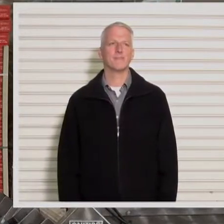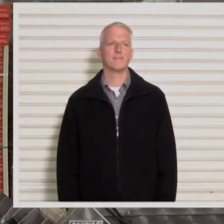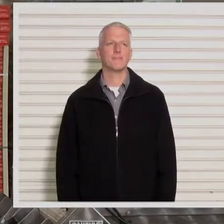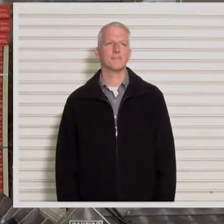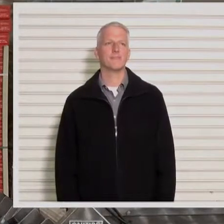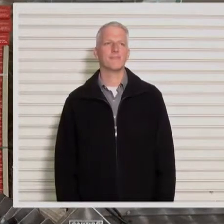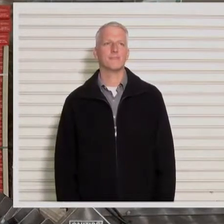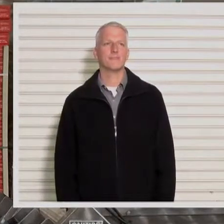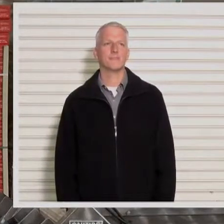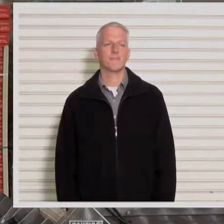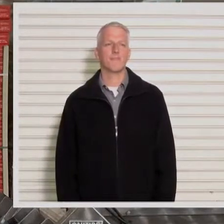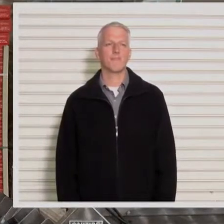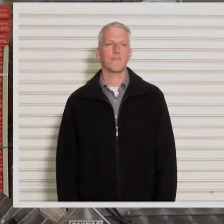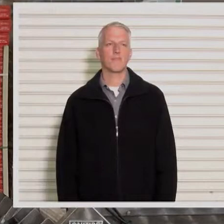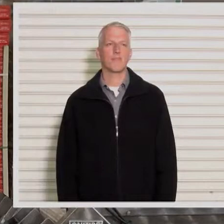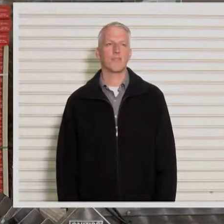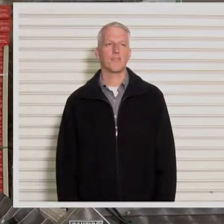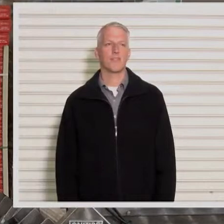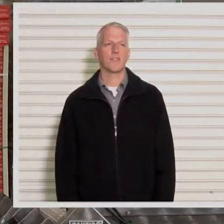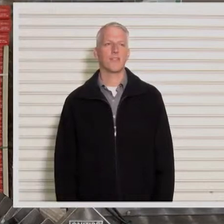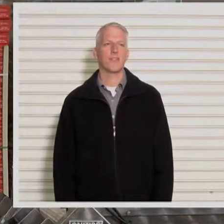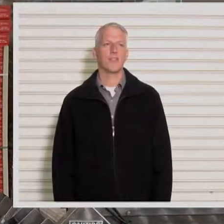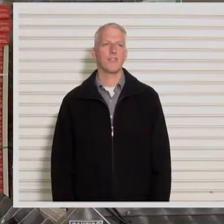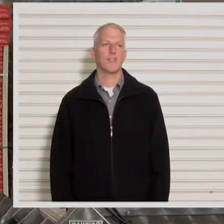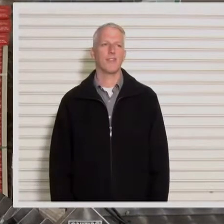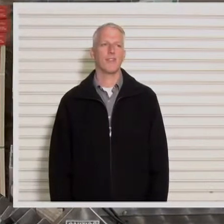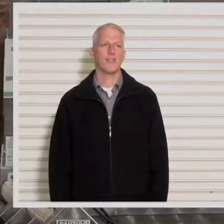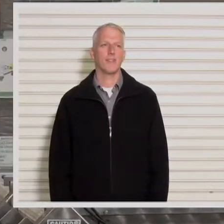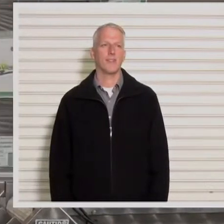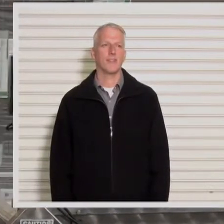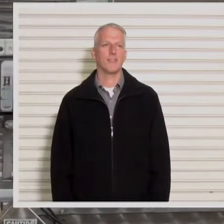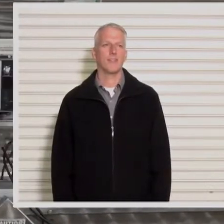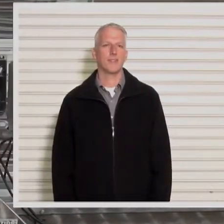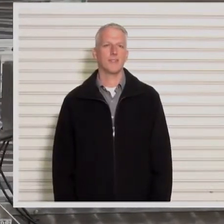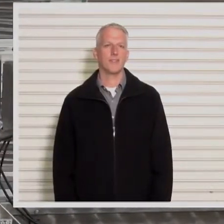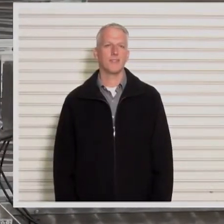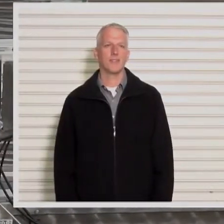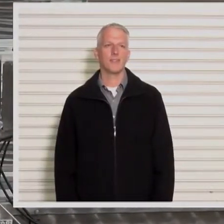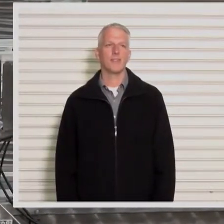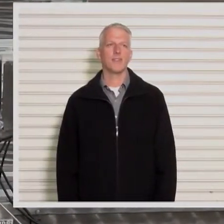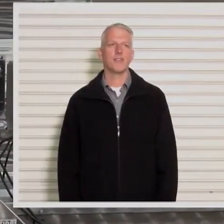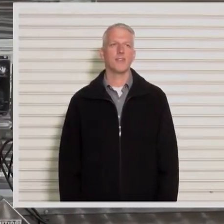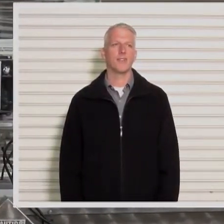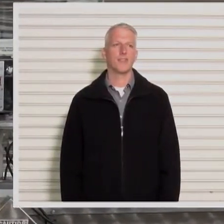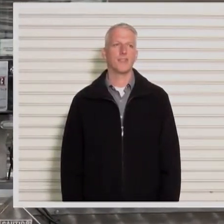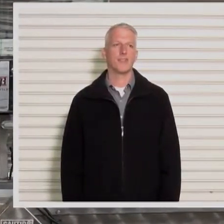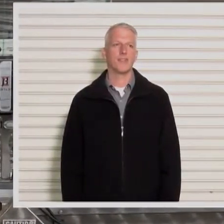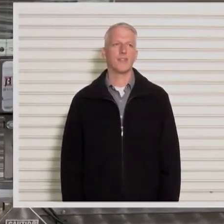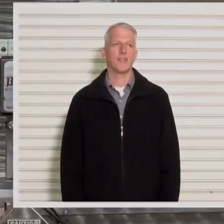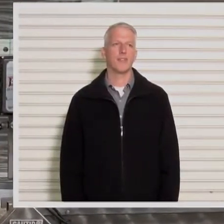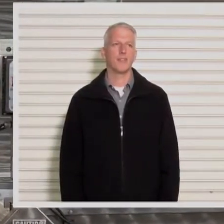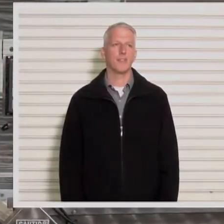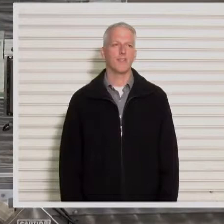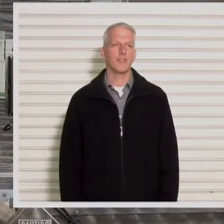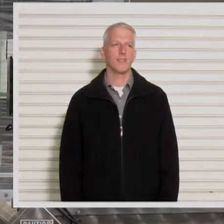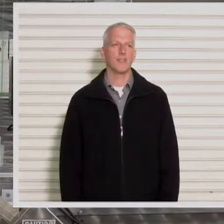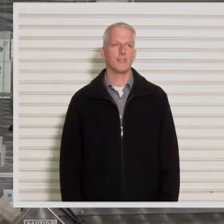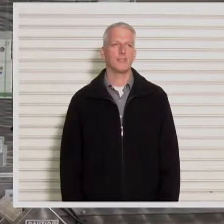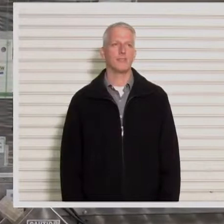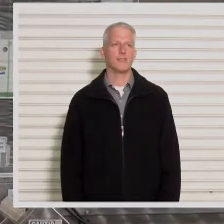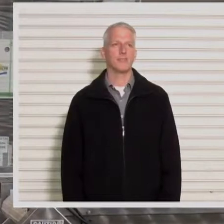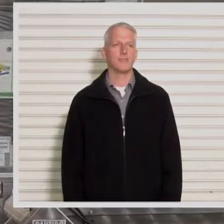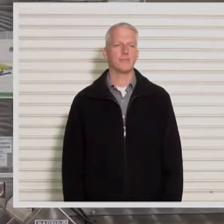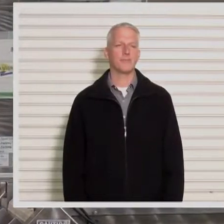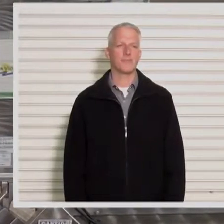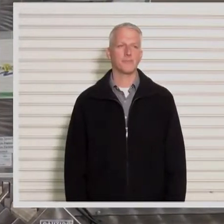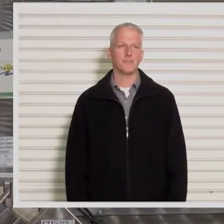vivienda, que vengan esos recursos a las comunidades más necesitadas. Y por eso es de gran importancia